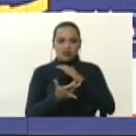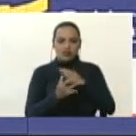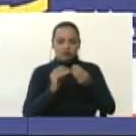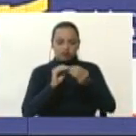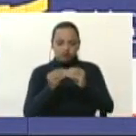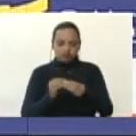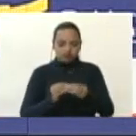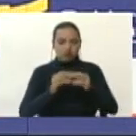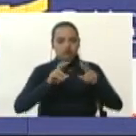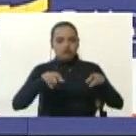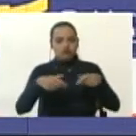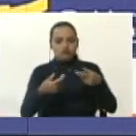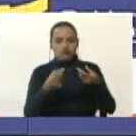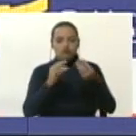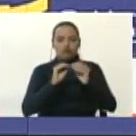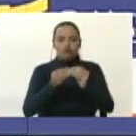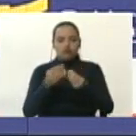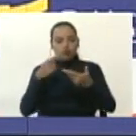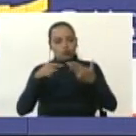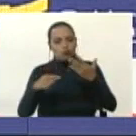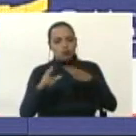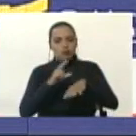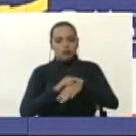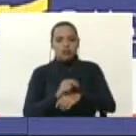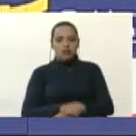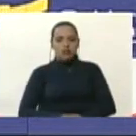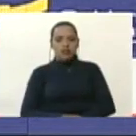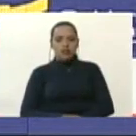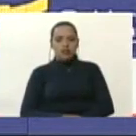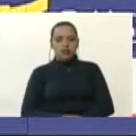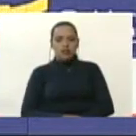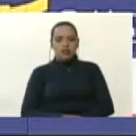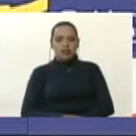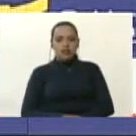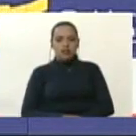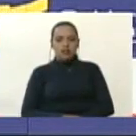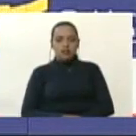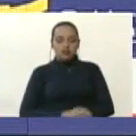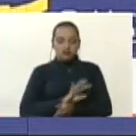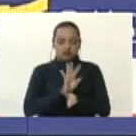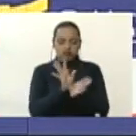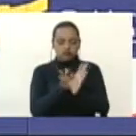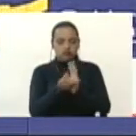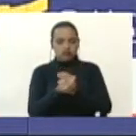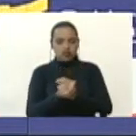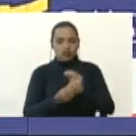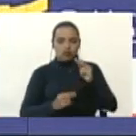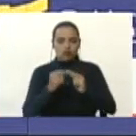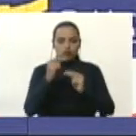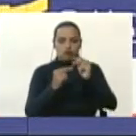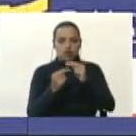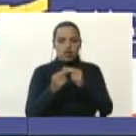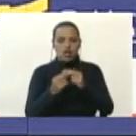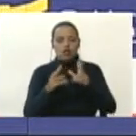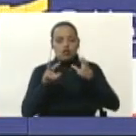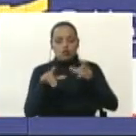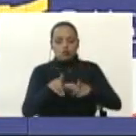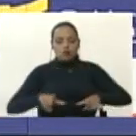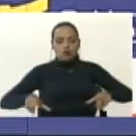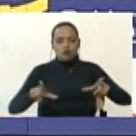estudio, reparación de equipos, en la readecuación y construcción de nuevos centros de